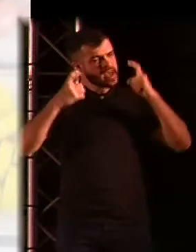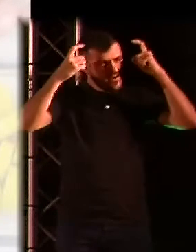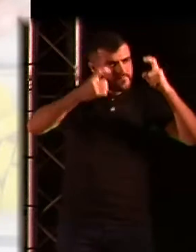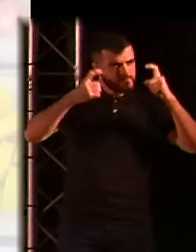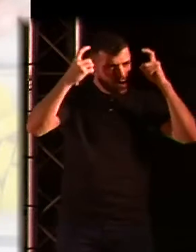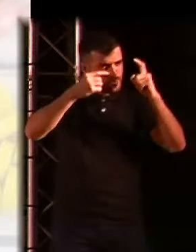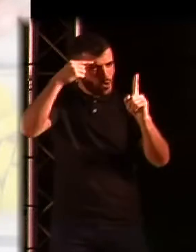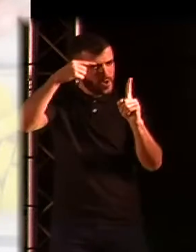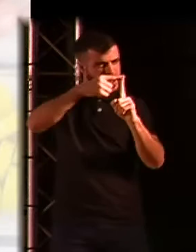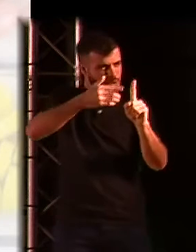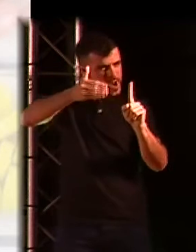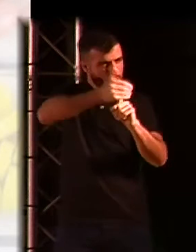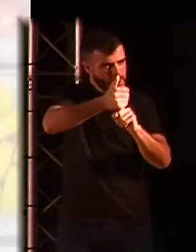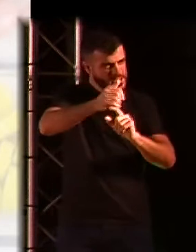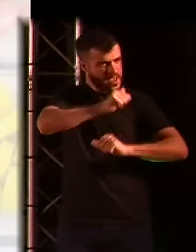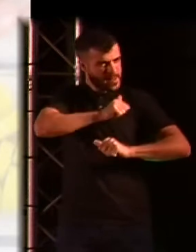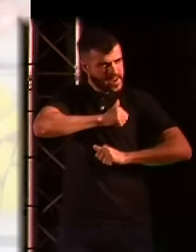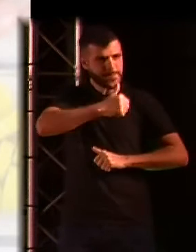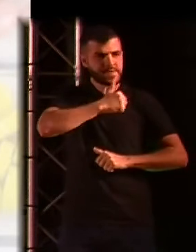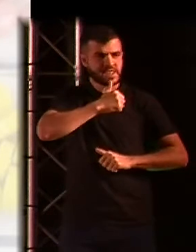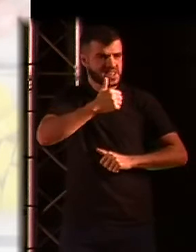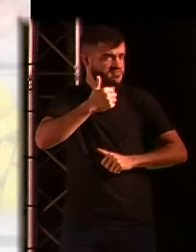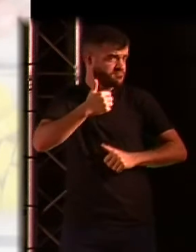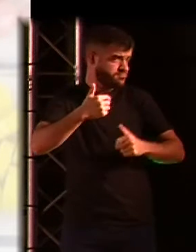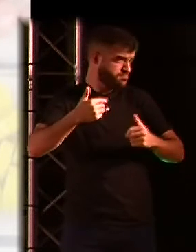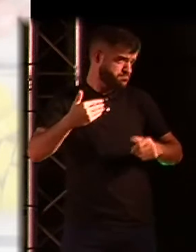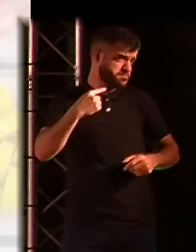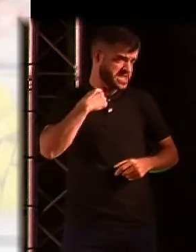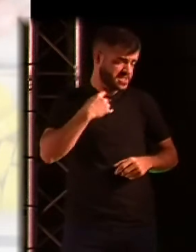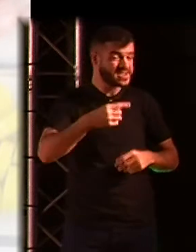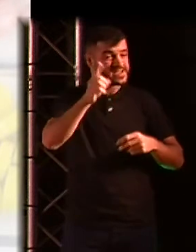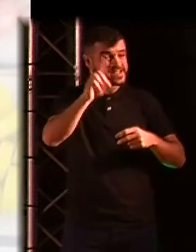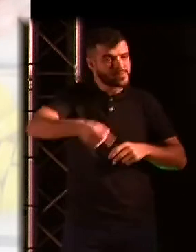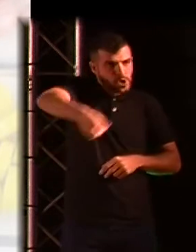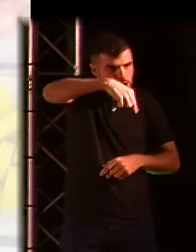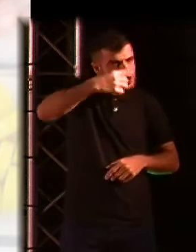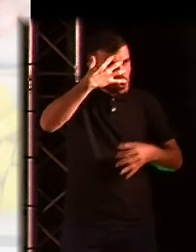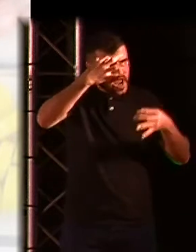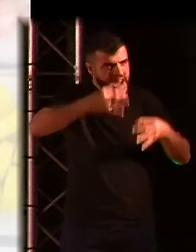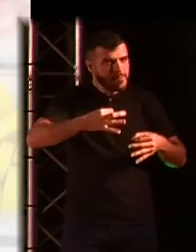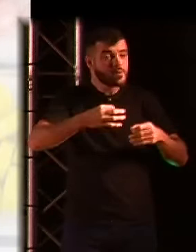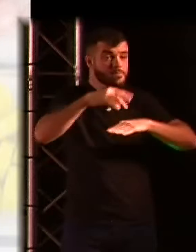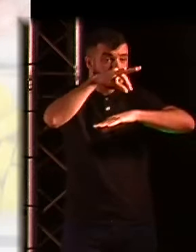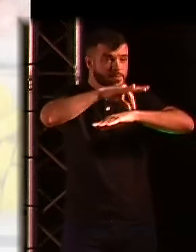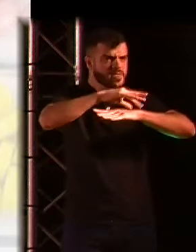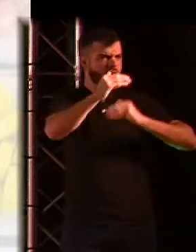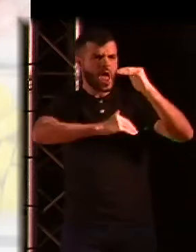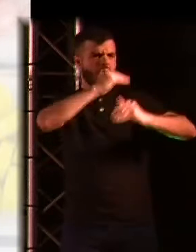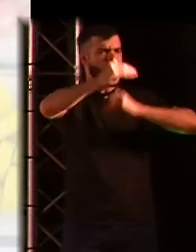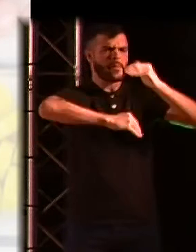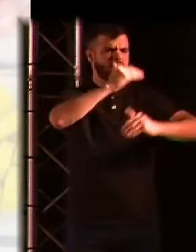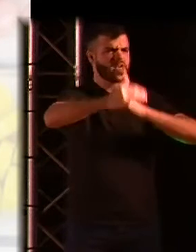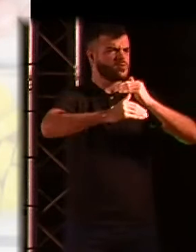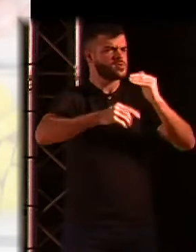razonable. La creencia de que la medicina ha avanzado tanto que lo puede todo, incluso quitarme a mí todos